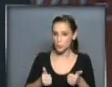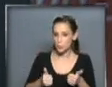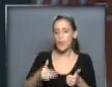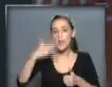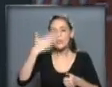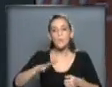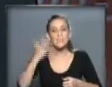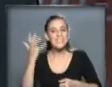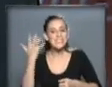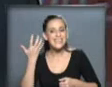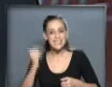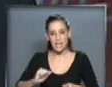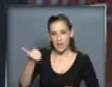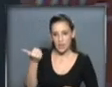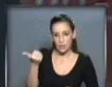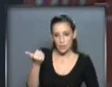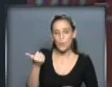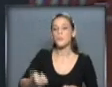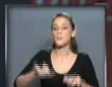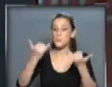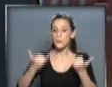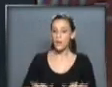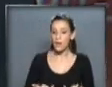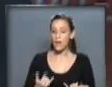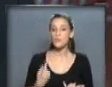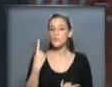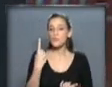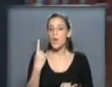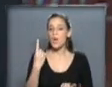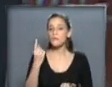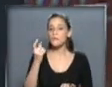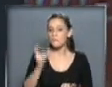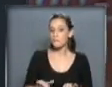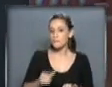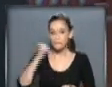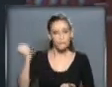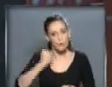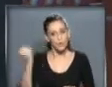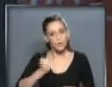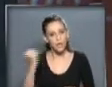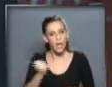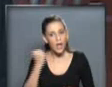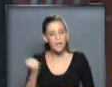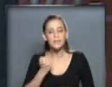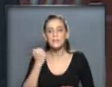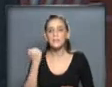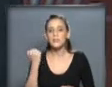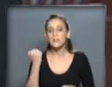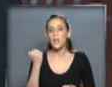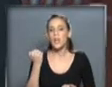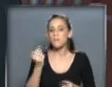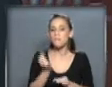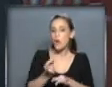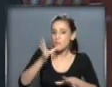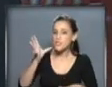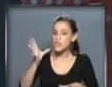muy especial, tenemos a una legendaria rata, a una rata también